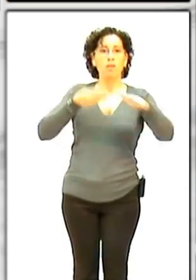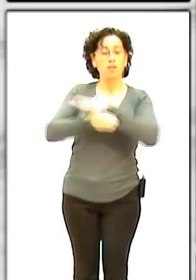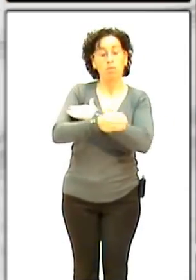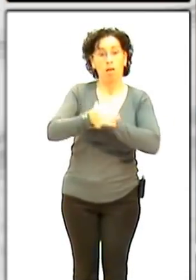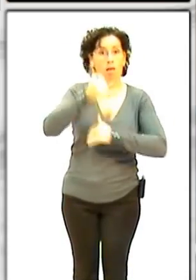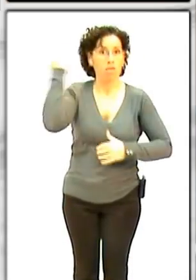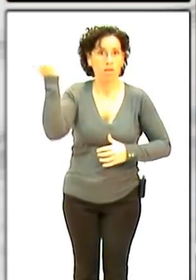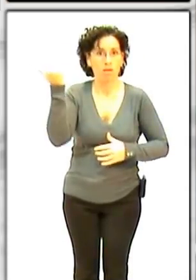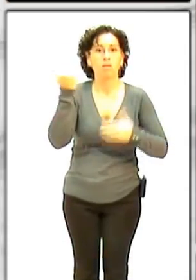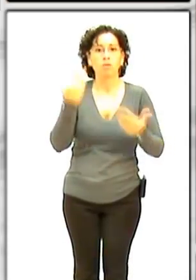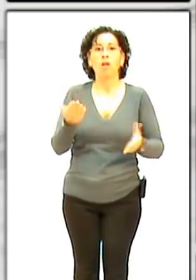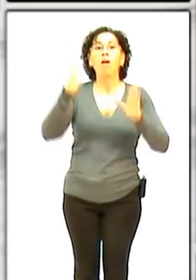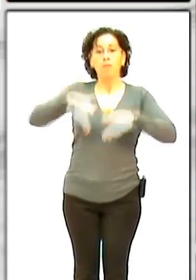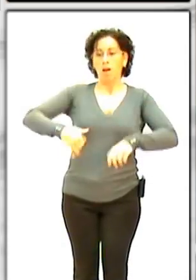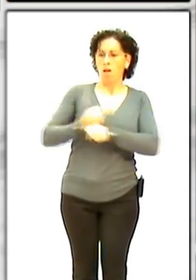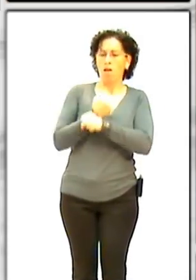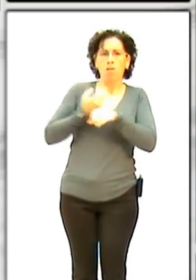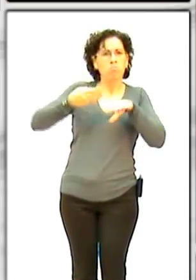hemos estado muy de la mano